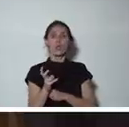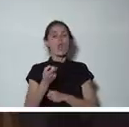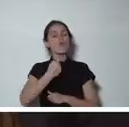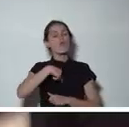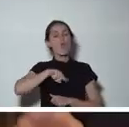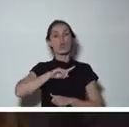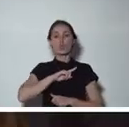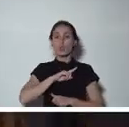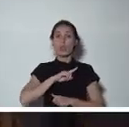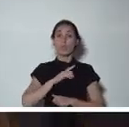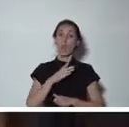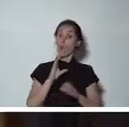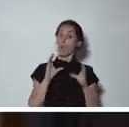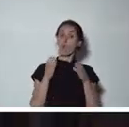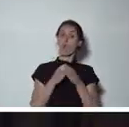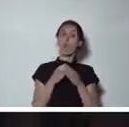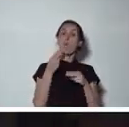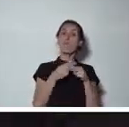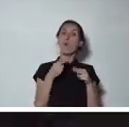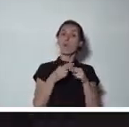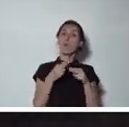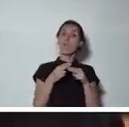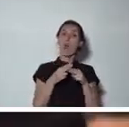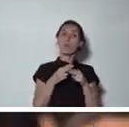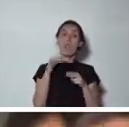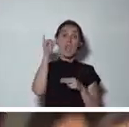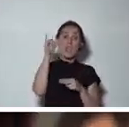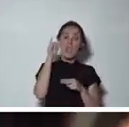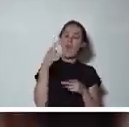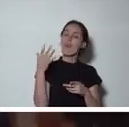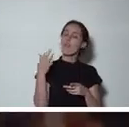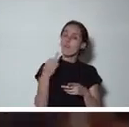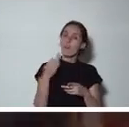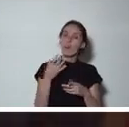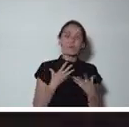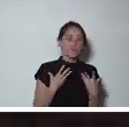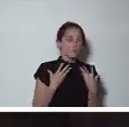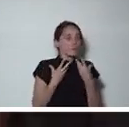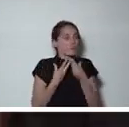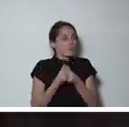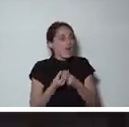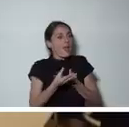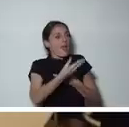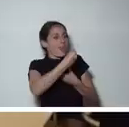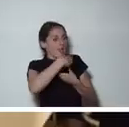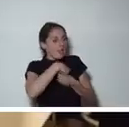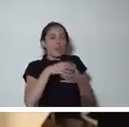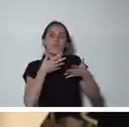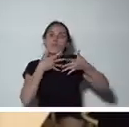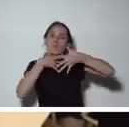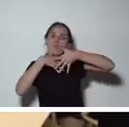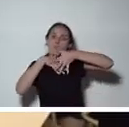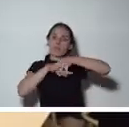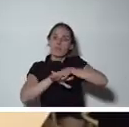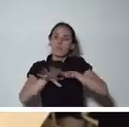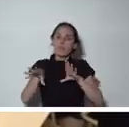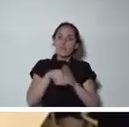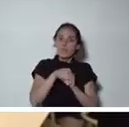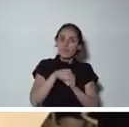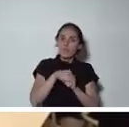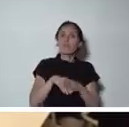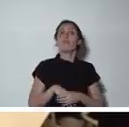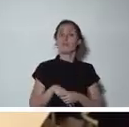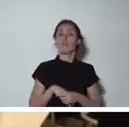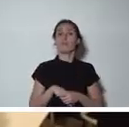además de hacerlas entrar de abrazarlas y de caminar de manera conjunta solamente